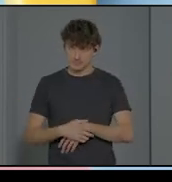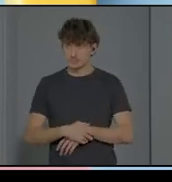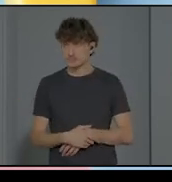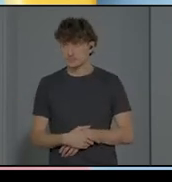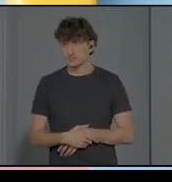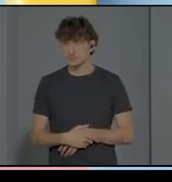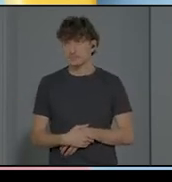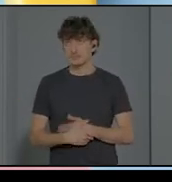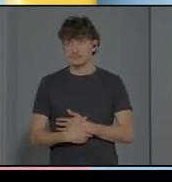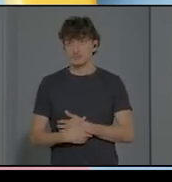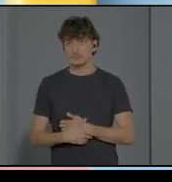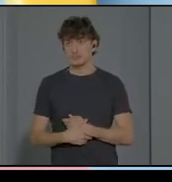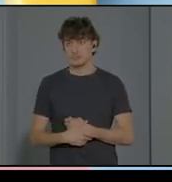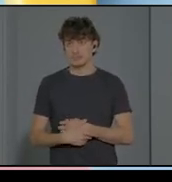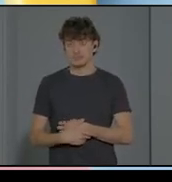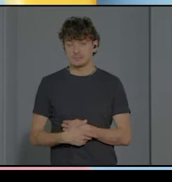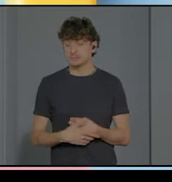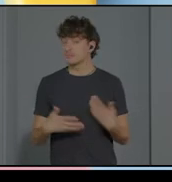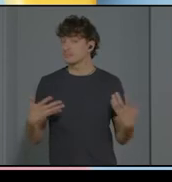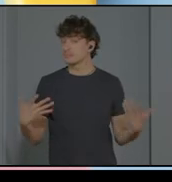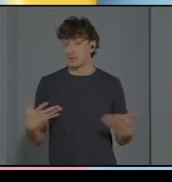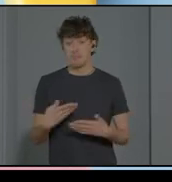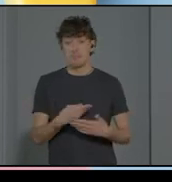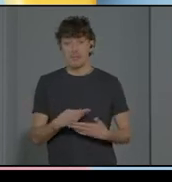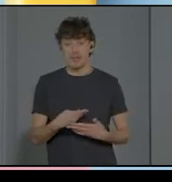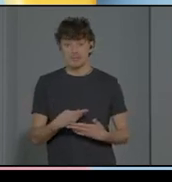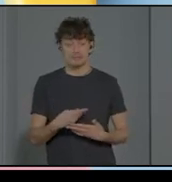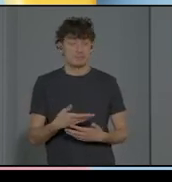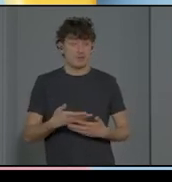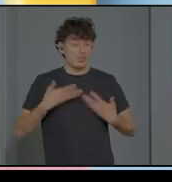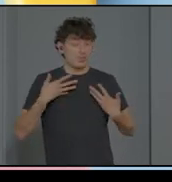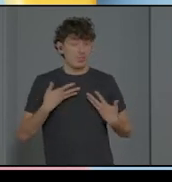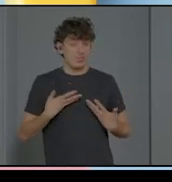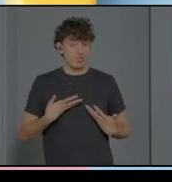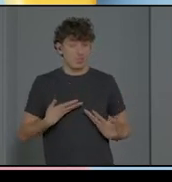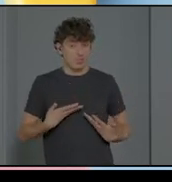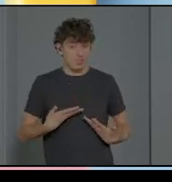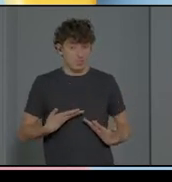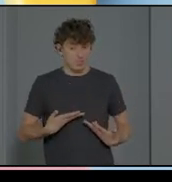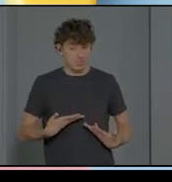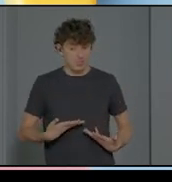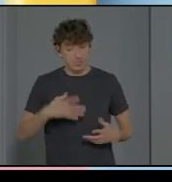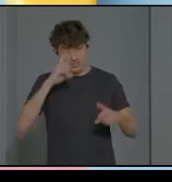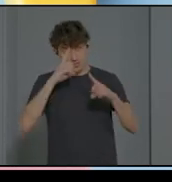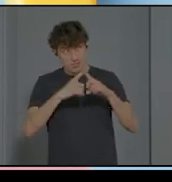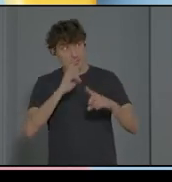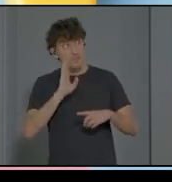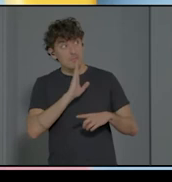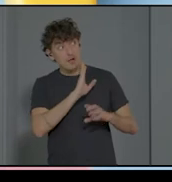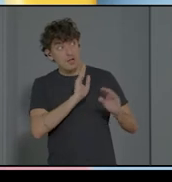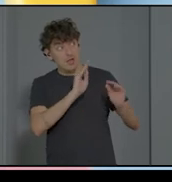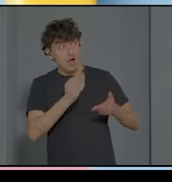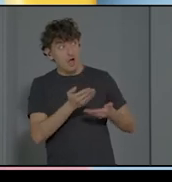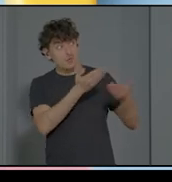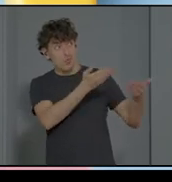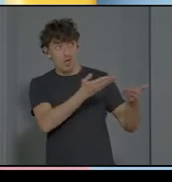Entonces el cachorro se ponía más relajado para ayudar a la madre a sacarle. Durante esta actividad podíamos